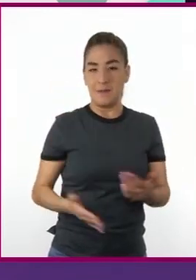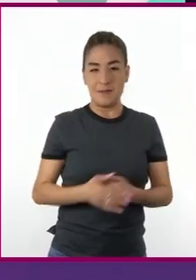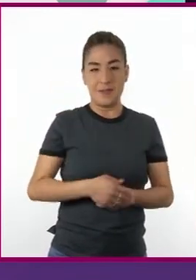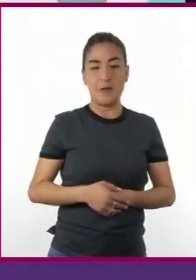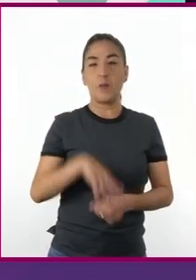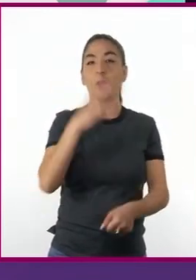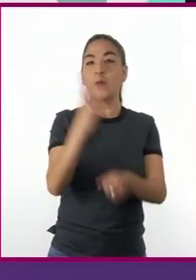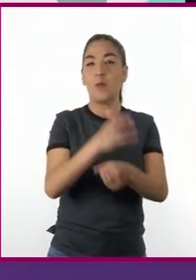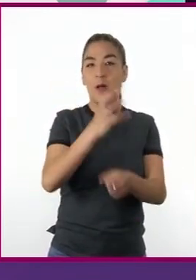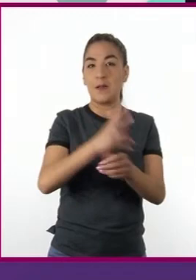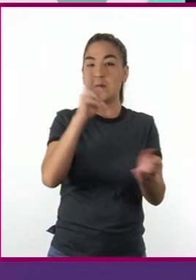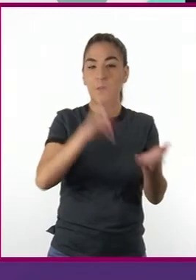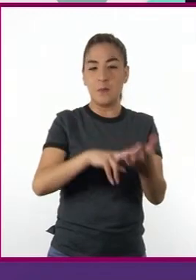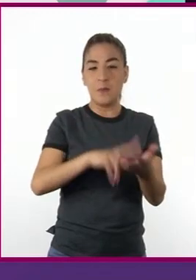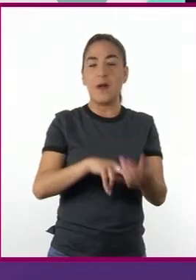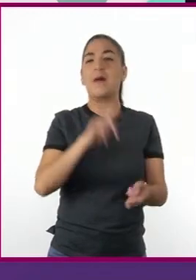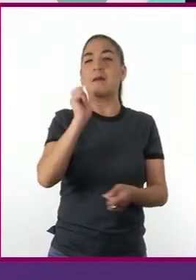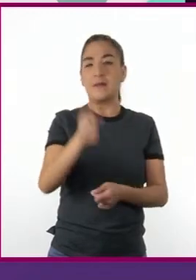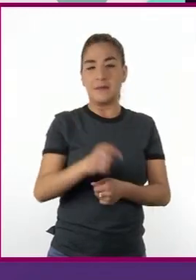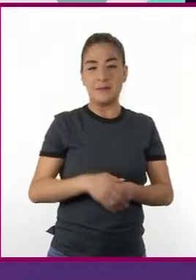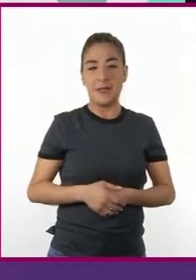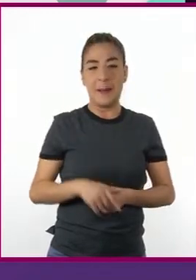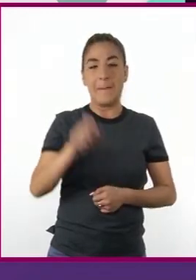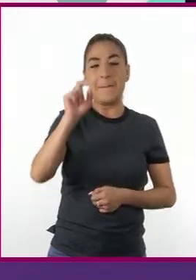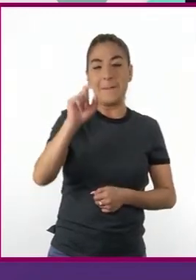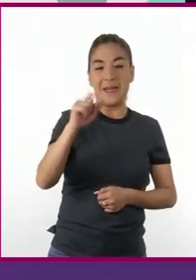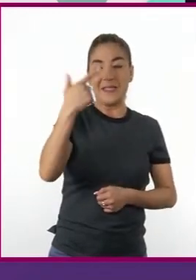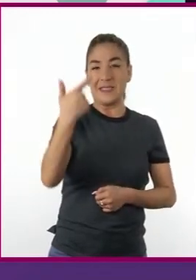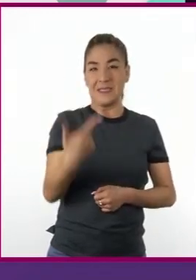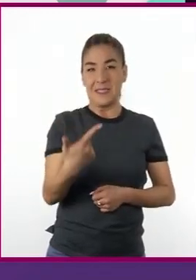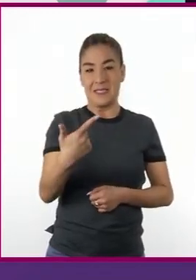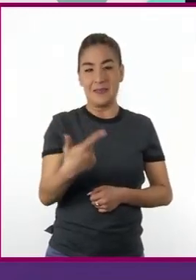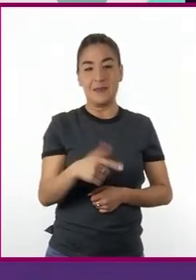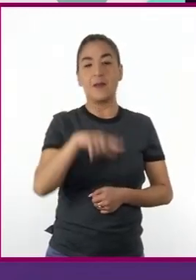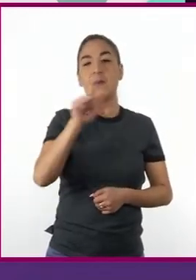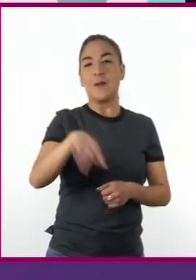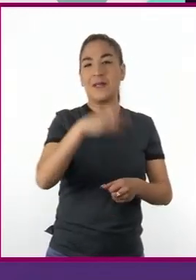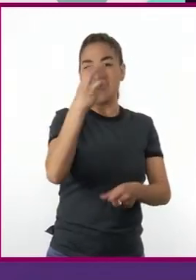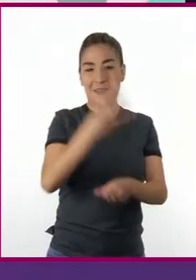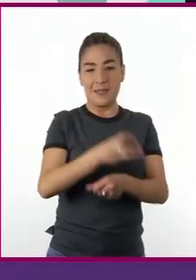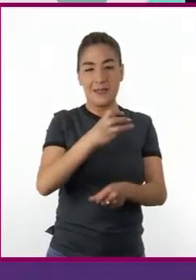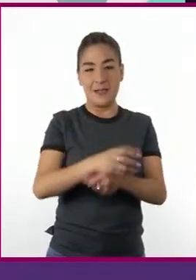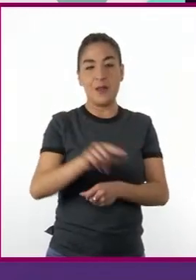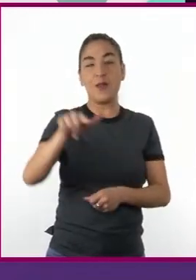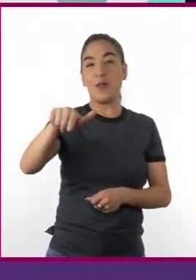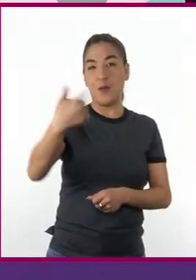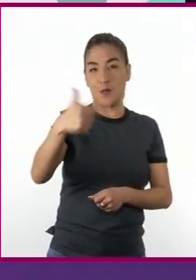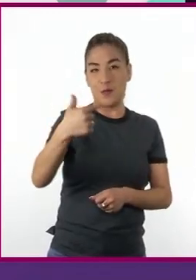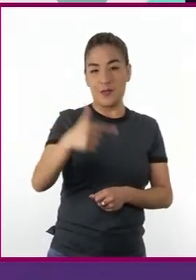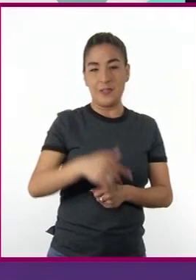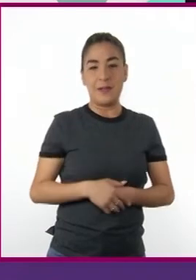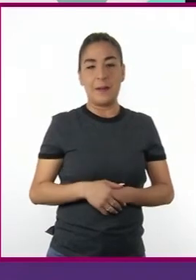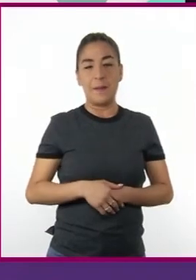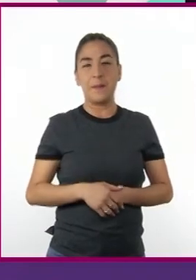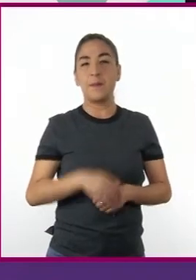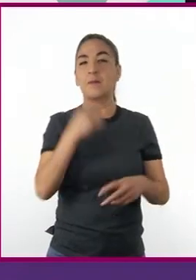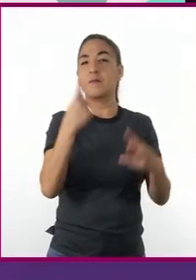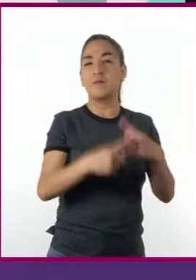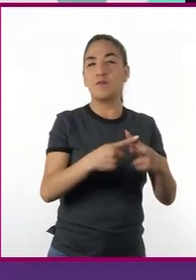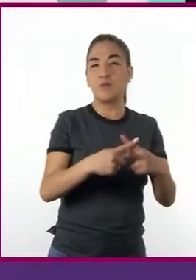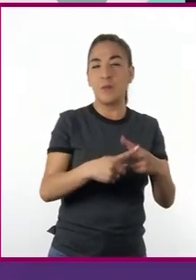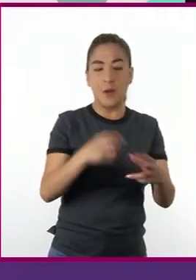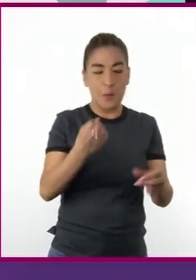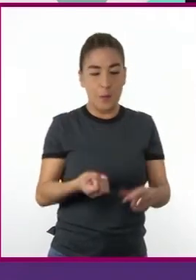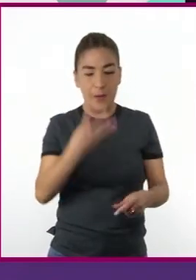cuarto valor, es decir, el 27, y el tercer valor, que es el 12, al calcular la